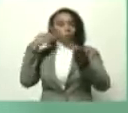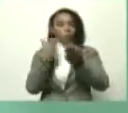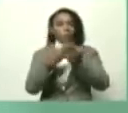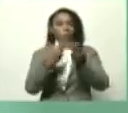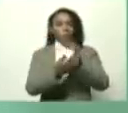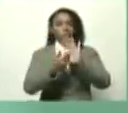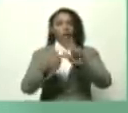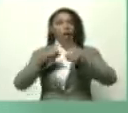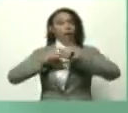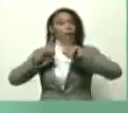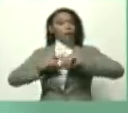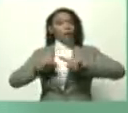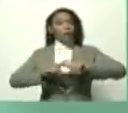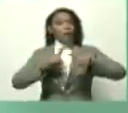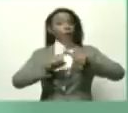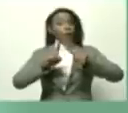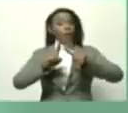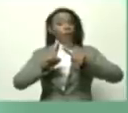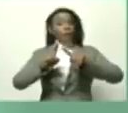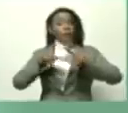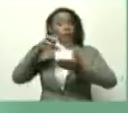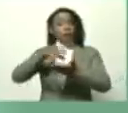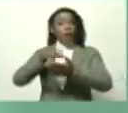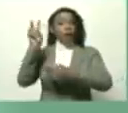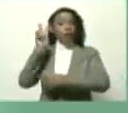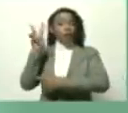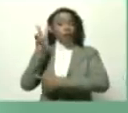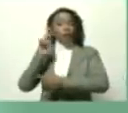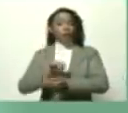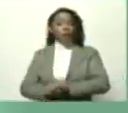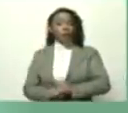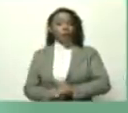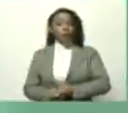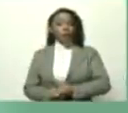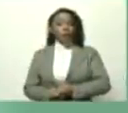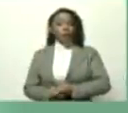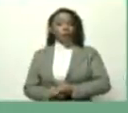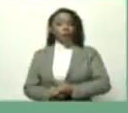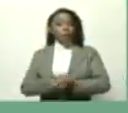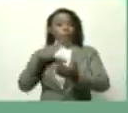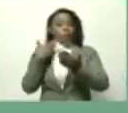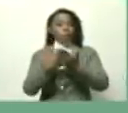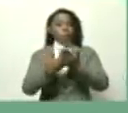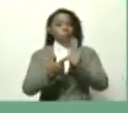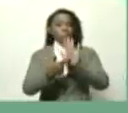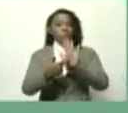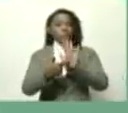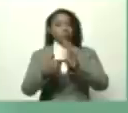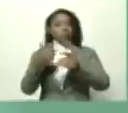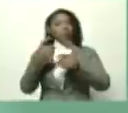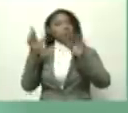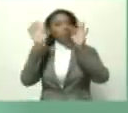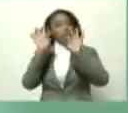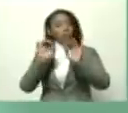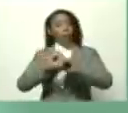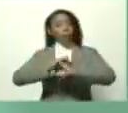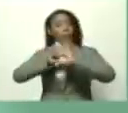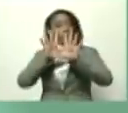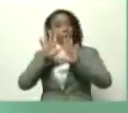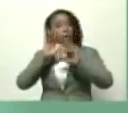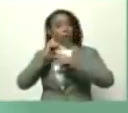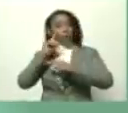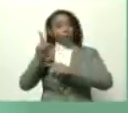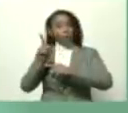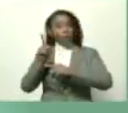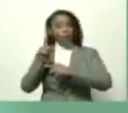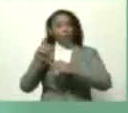los distintos entes del Estado venezolano las evidencias que de manera definitiva se han venido recabando